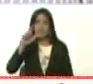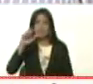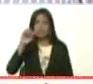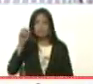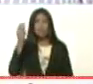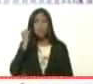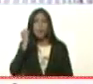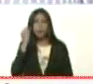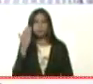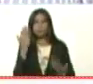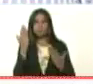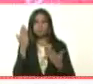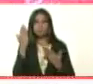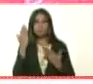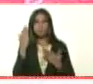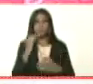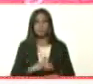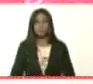estamos diciendo